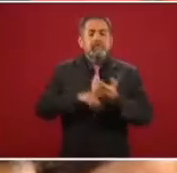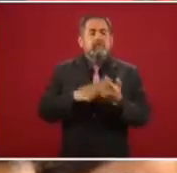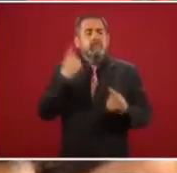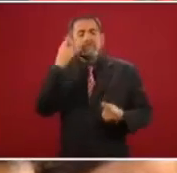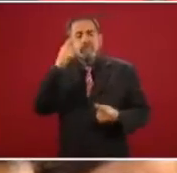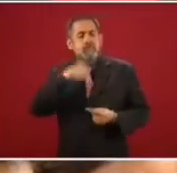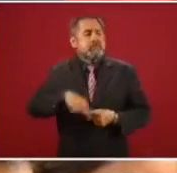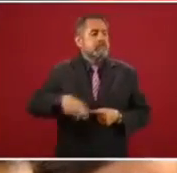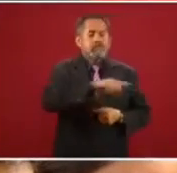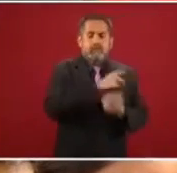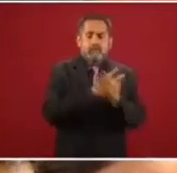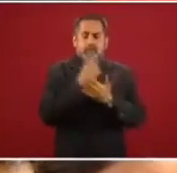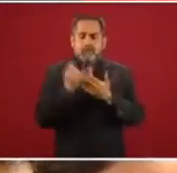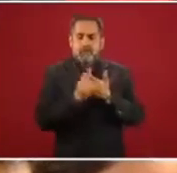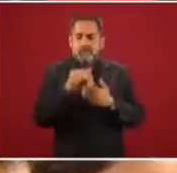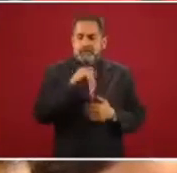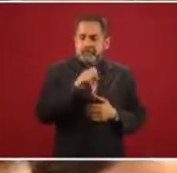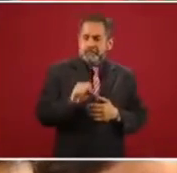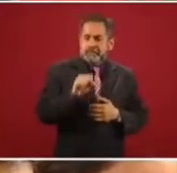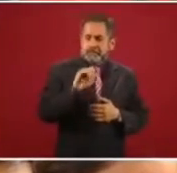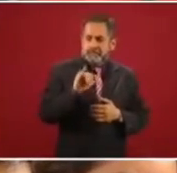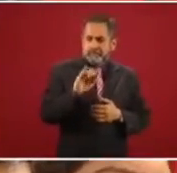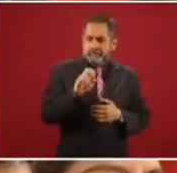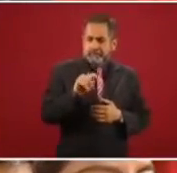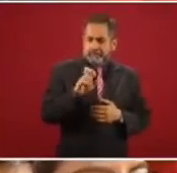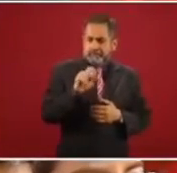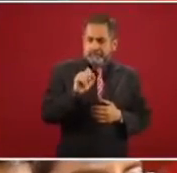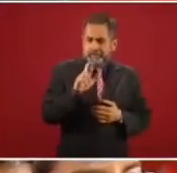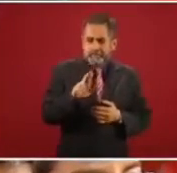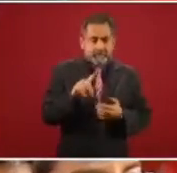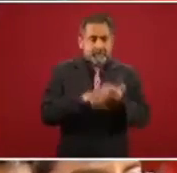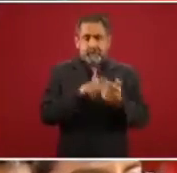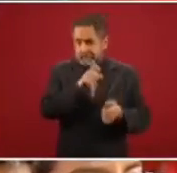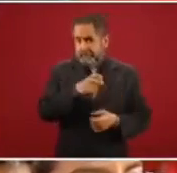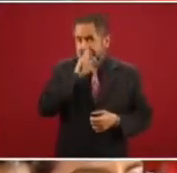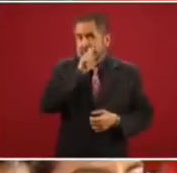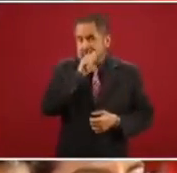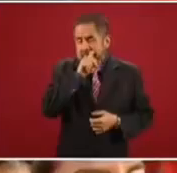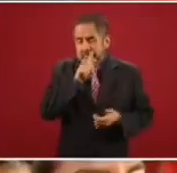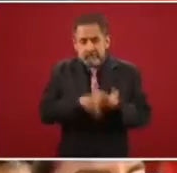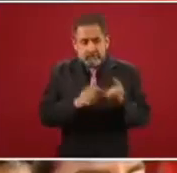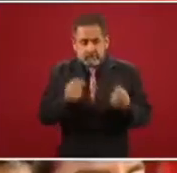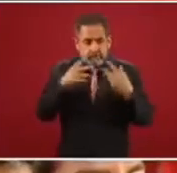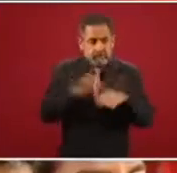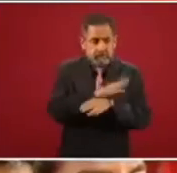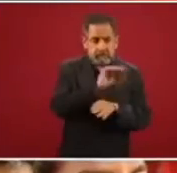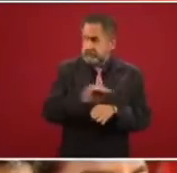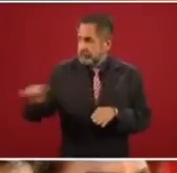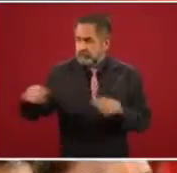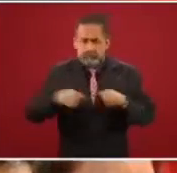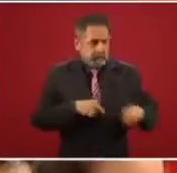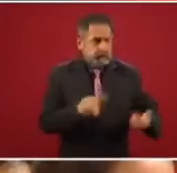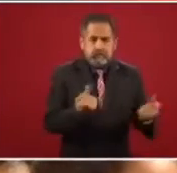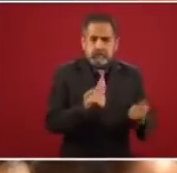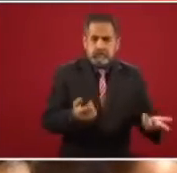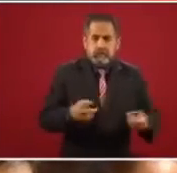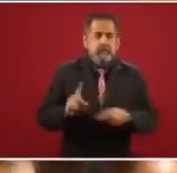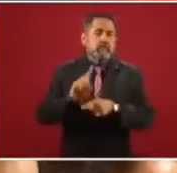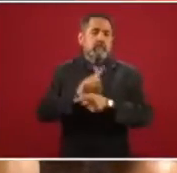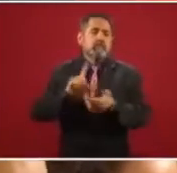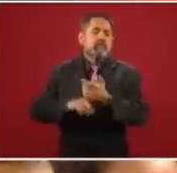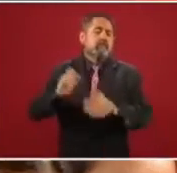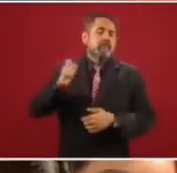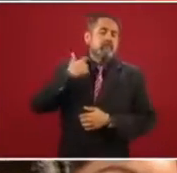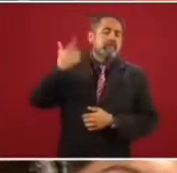beneficiarias del programa bienestar y eso es lo que preocupa en la playa que cuando por qué era la promesa que nos venían haciendo desde gobiernos anteriores